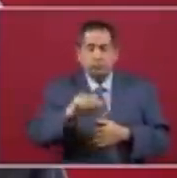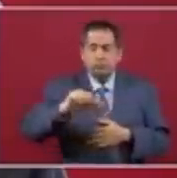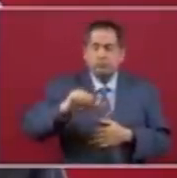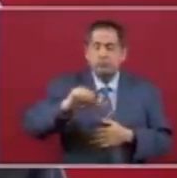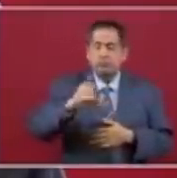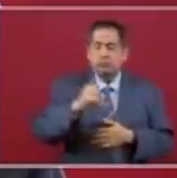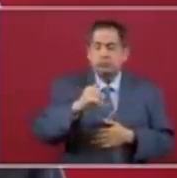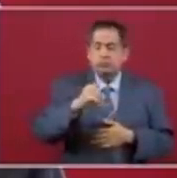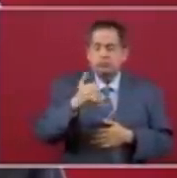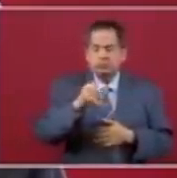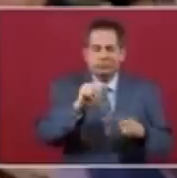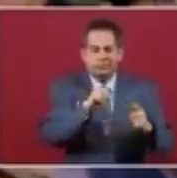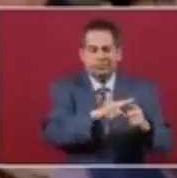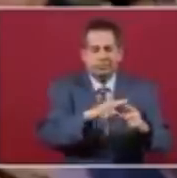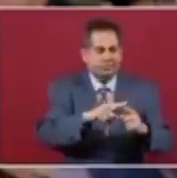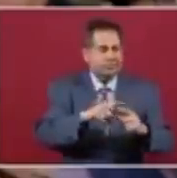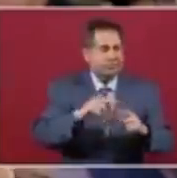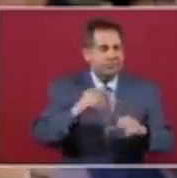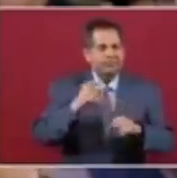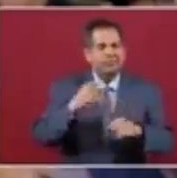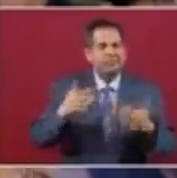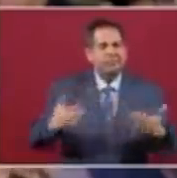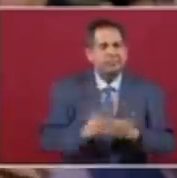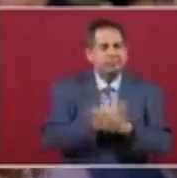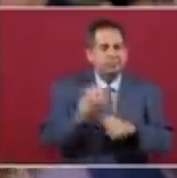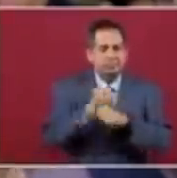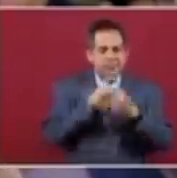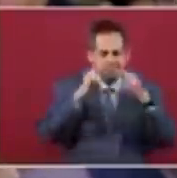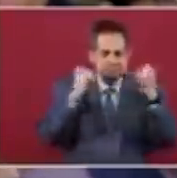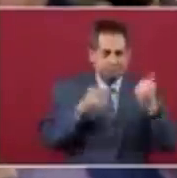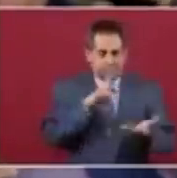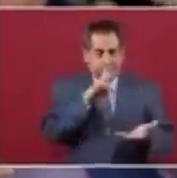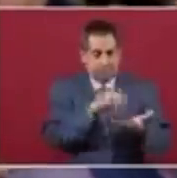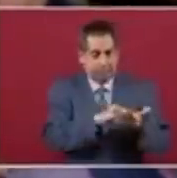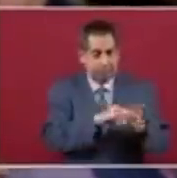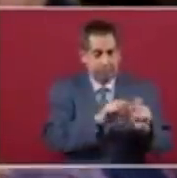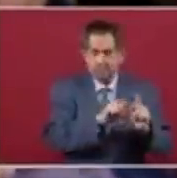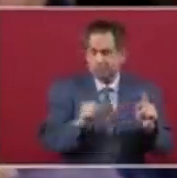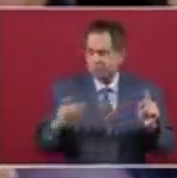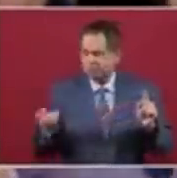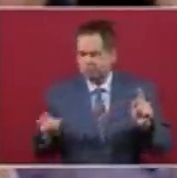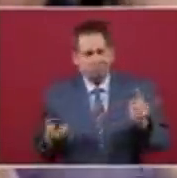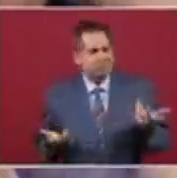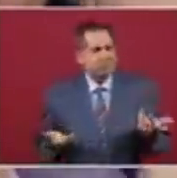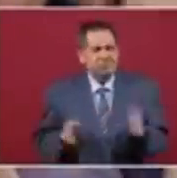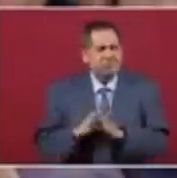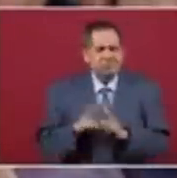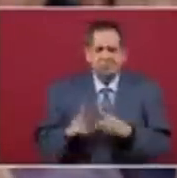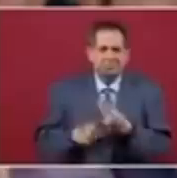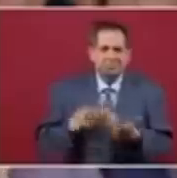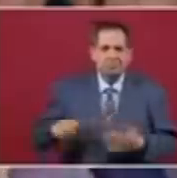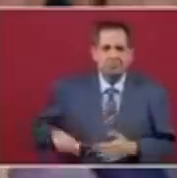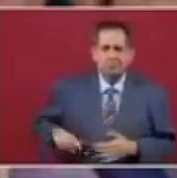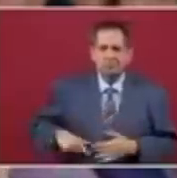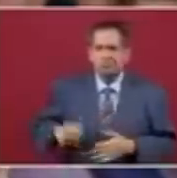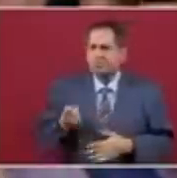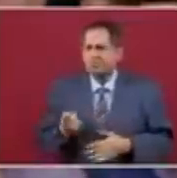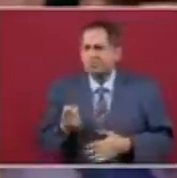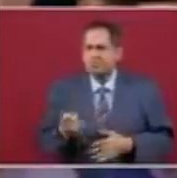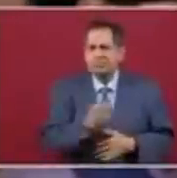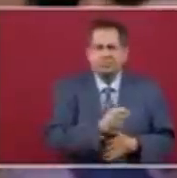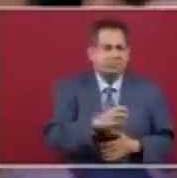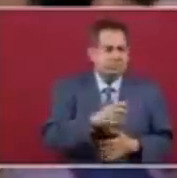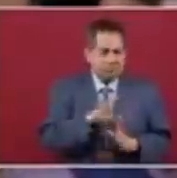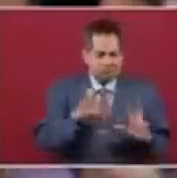jefe Emiliano Zapata, los resultados son 3,000 a 300. ¿Cómo va a proceder el gobierno respecto a esto? En